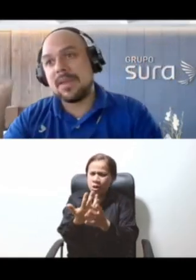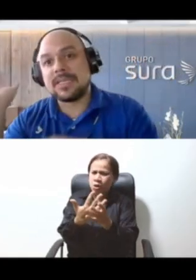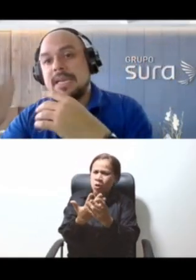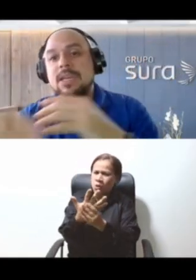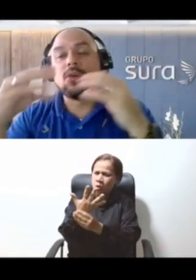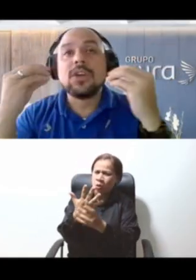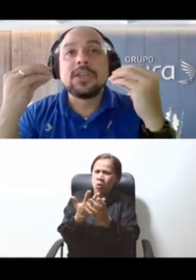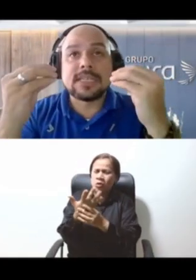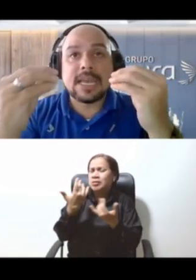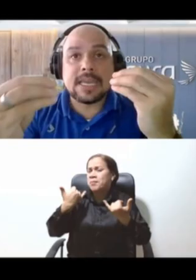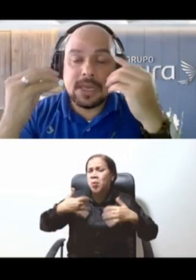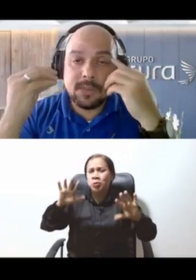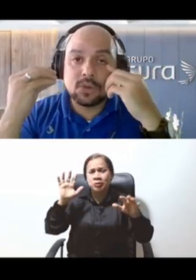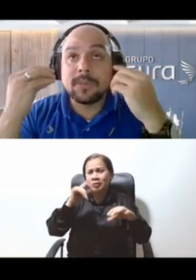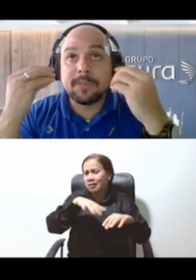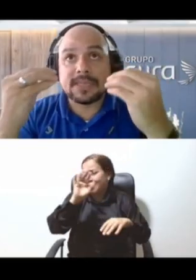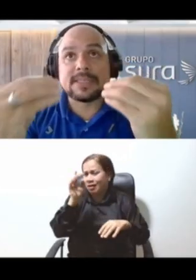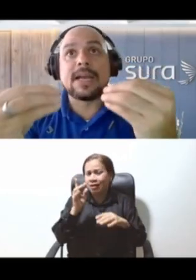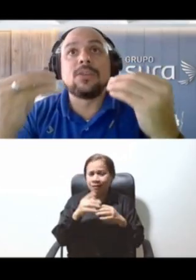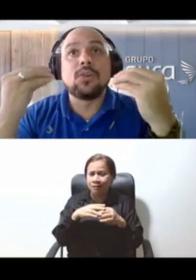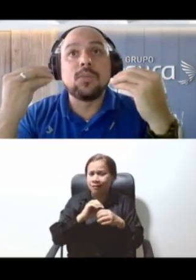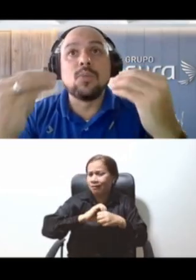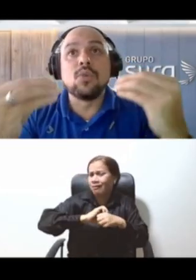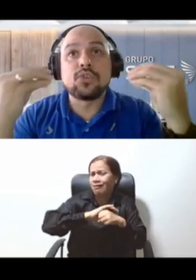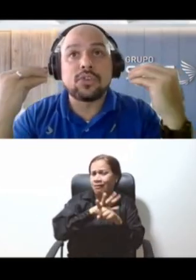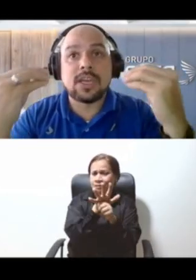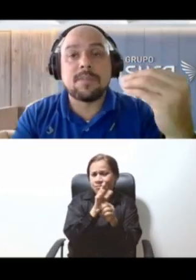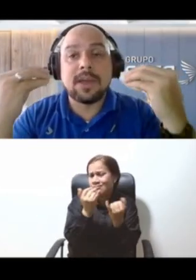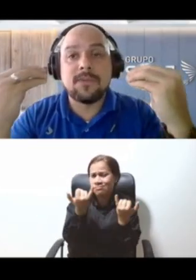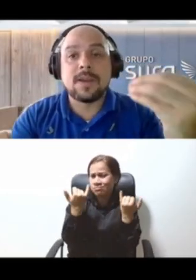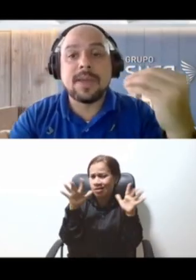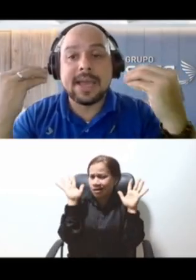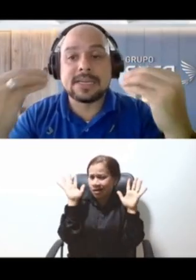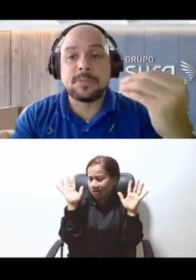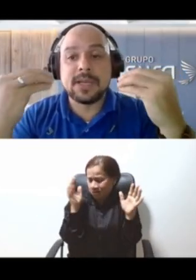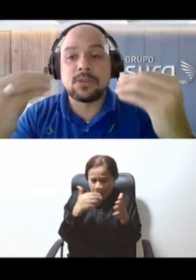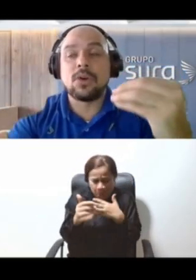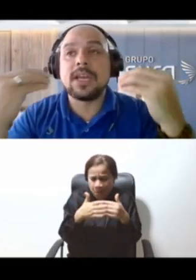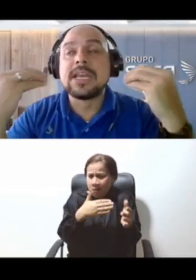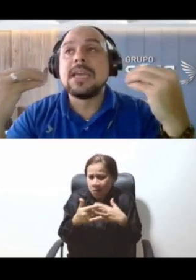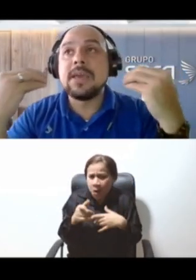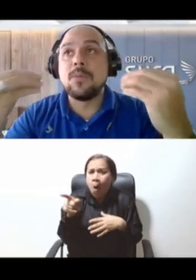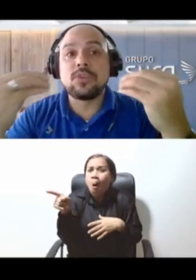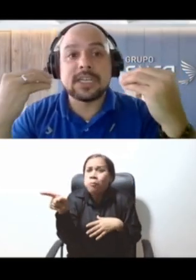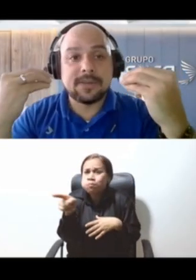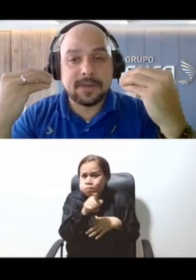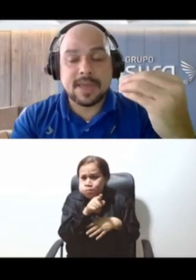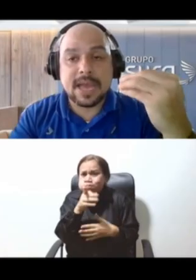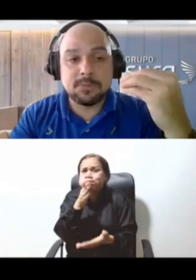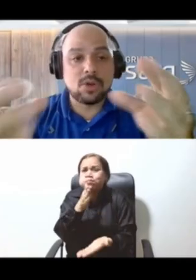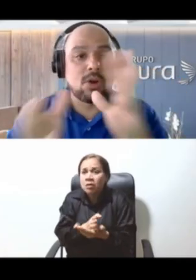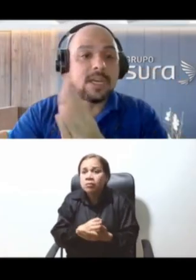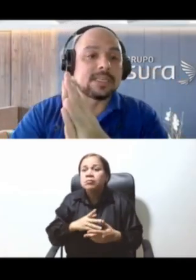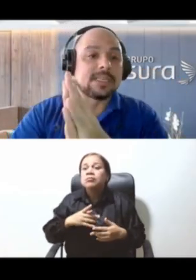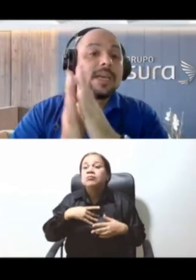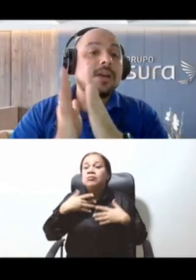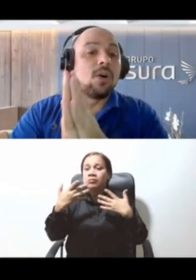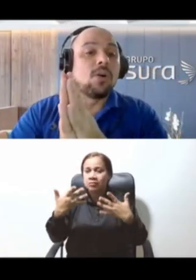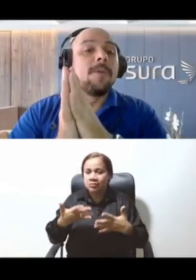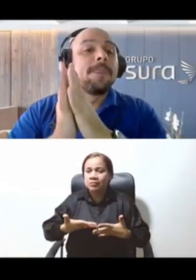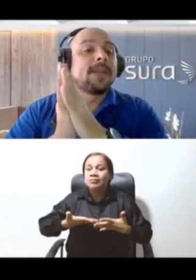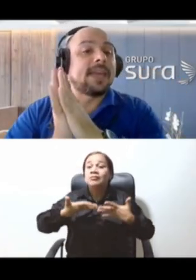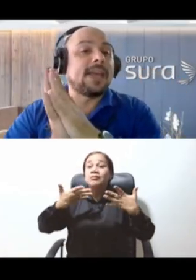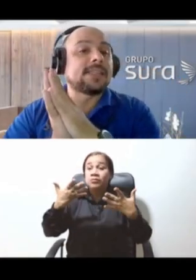ya la pandemia se haya ido. Seguimos prestando mucho tema de enfermedades respiratorias y muchas enfermedades